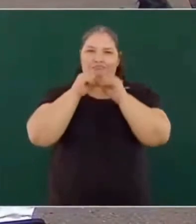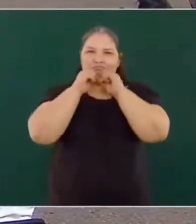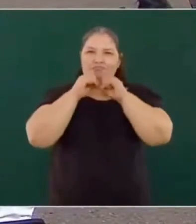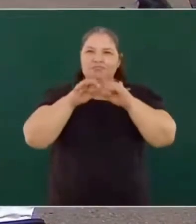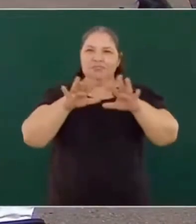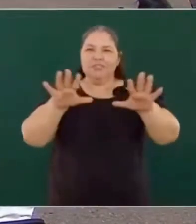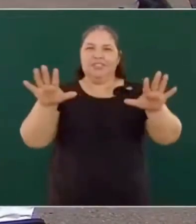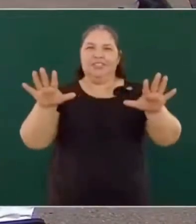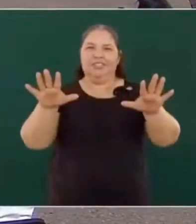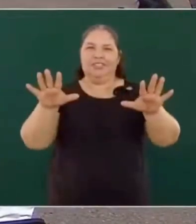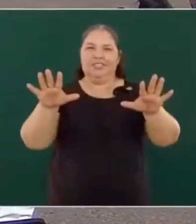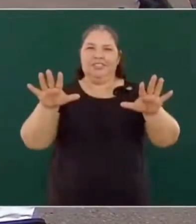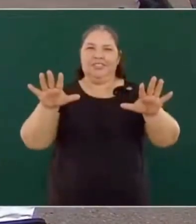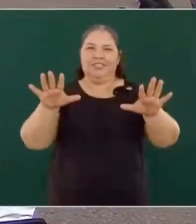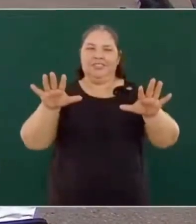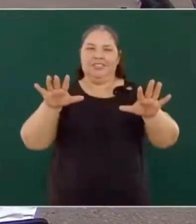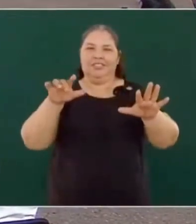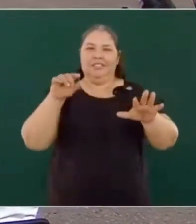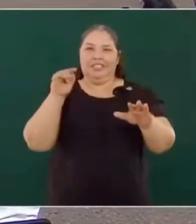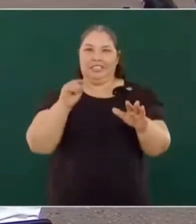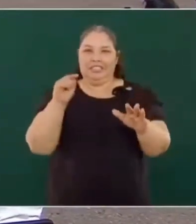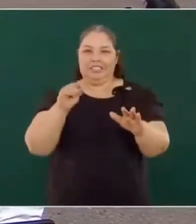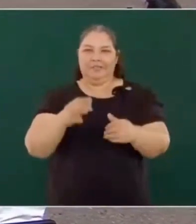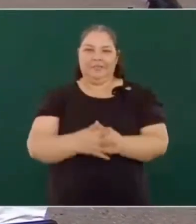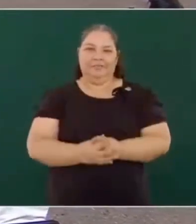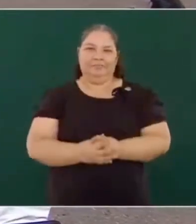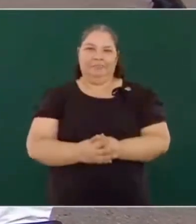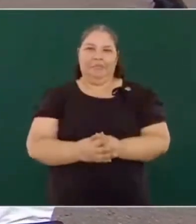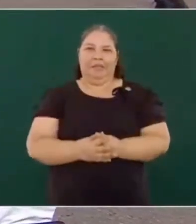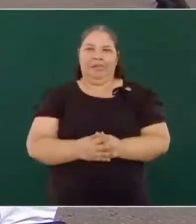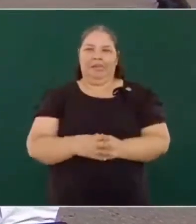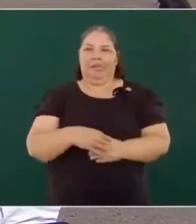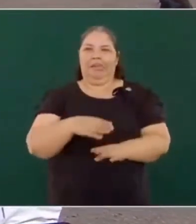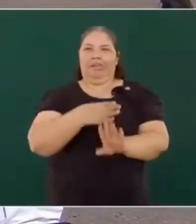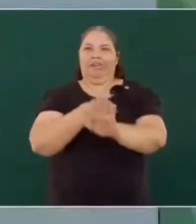todo el conservadurismo en contra.